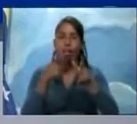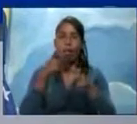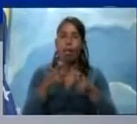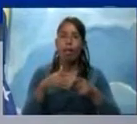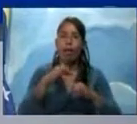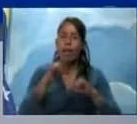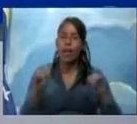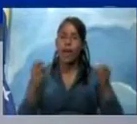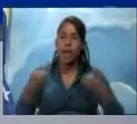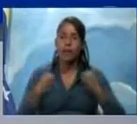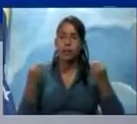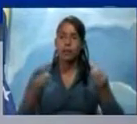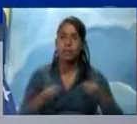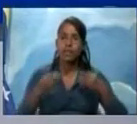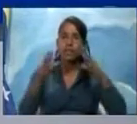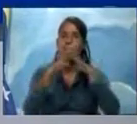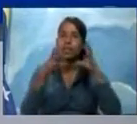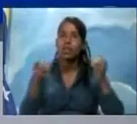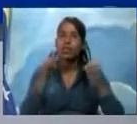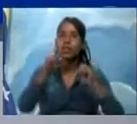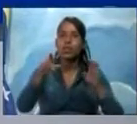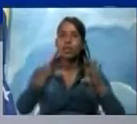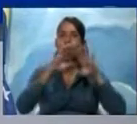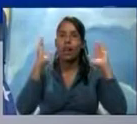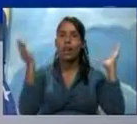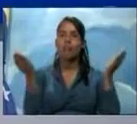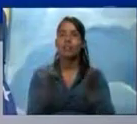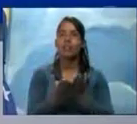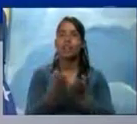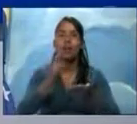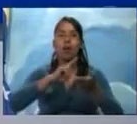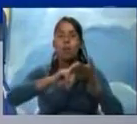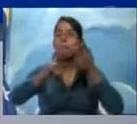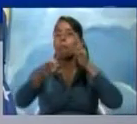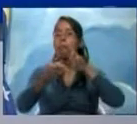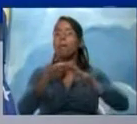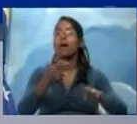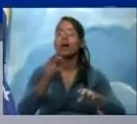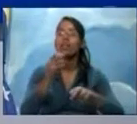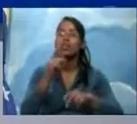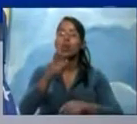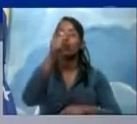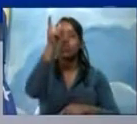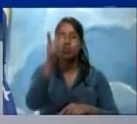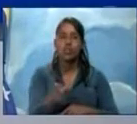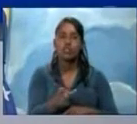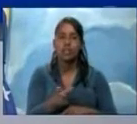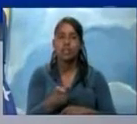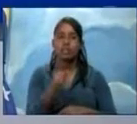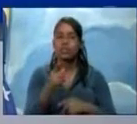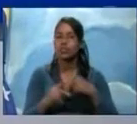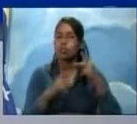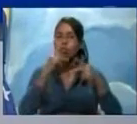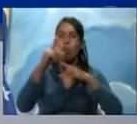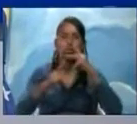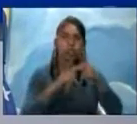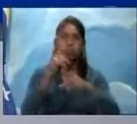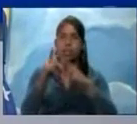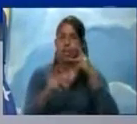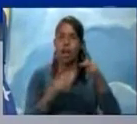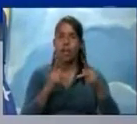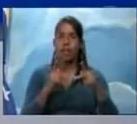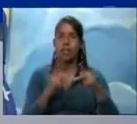que habitan en toda la tierra, paz os sea